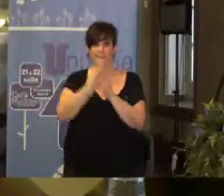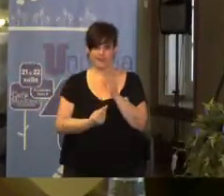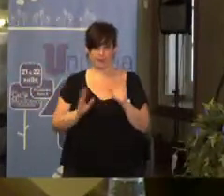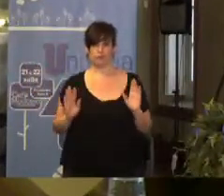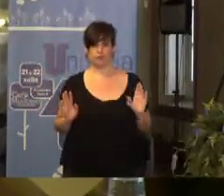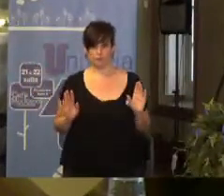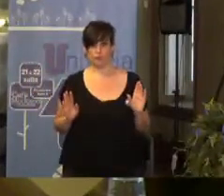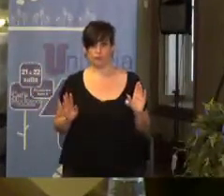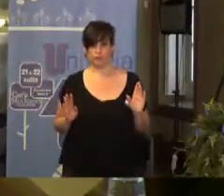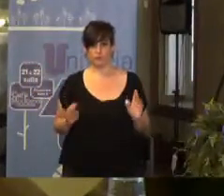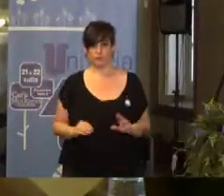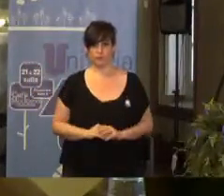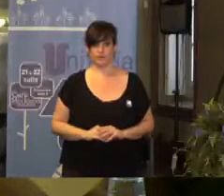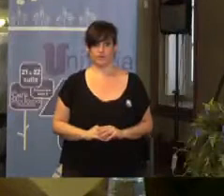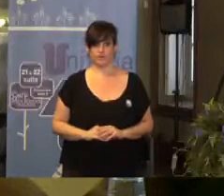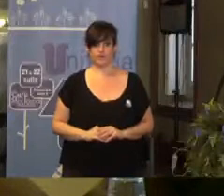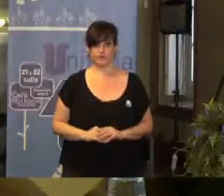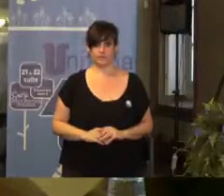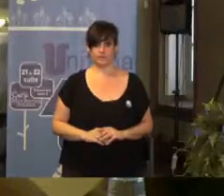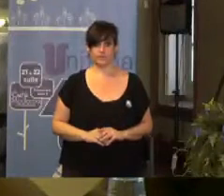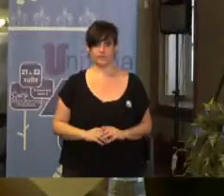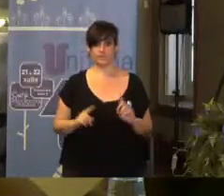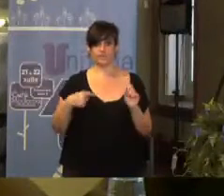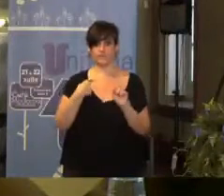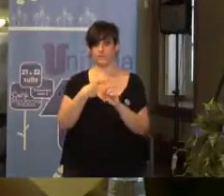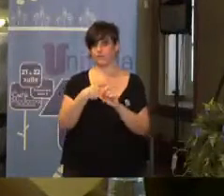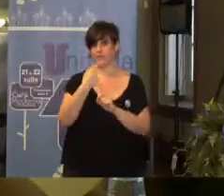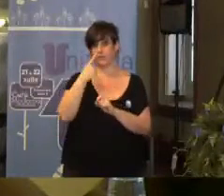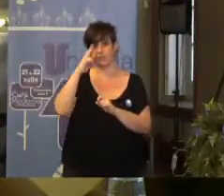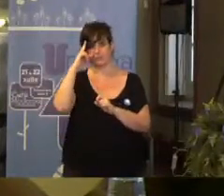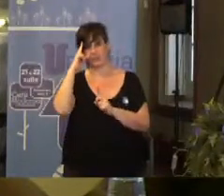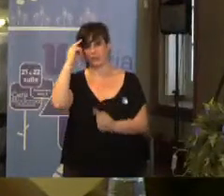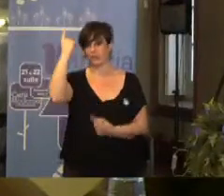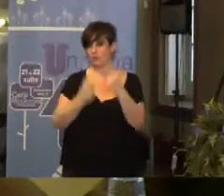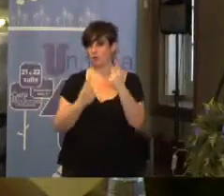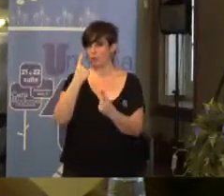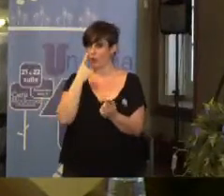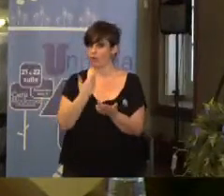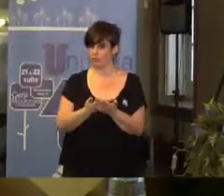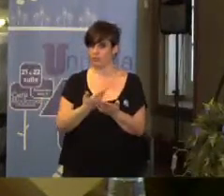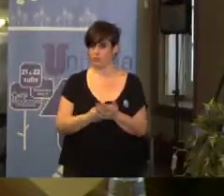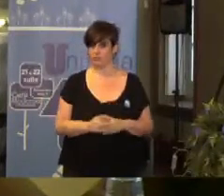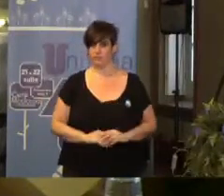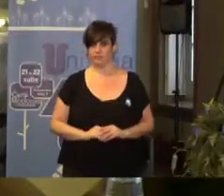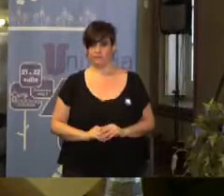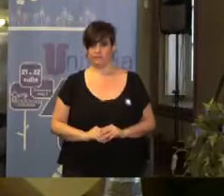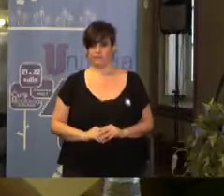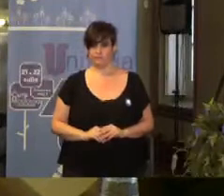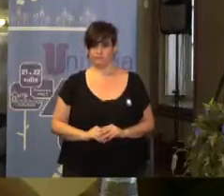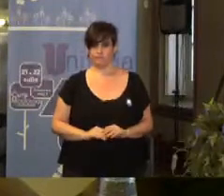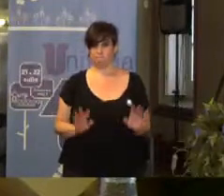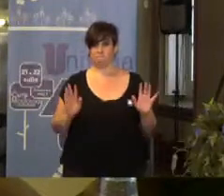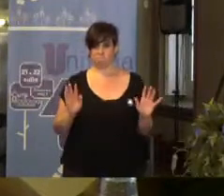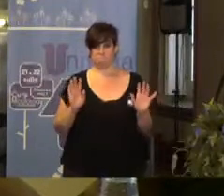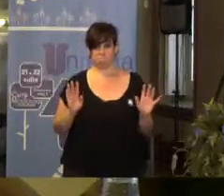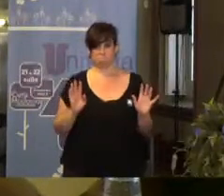que pois certas experiencias non lo están demostrando, non? Pero tamén ao mesmo